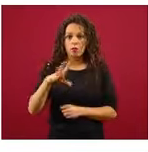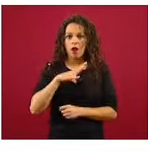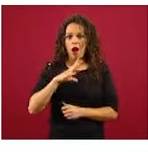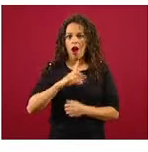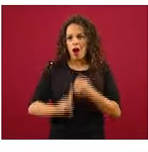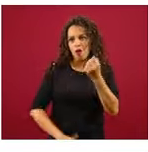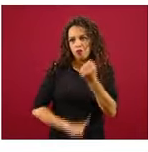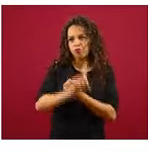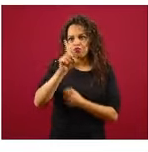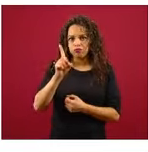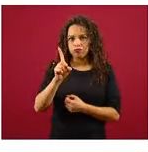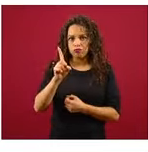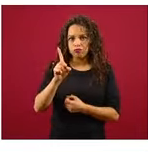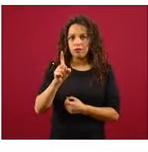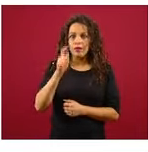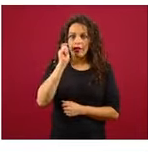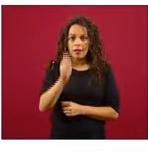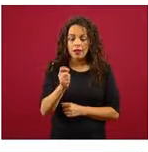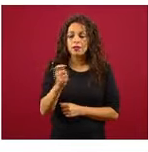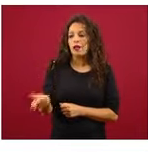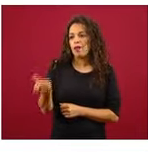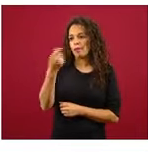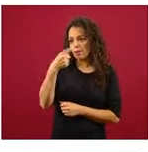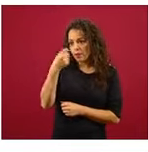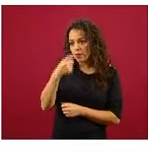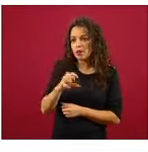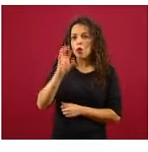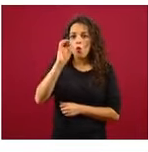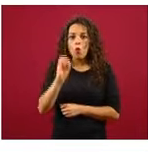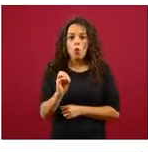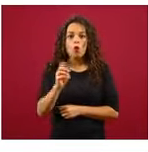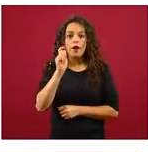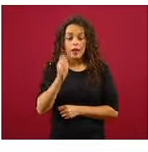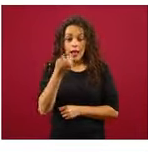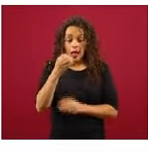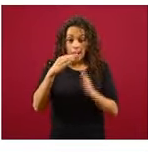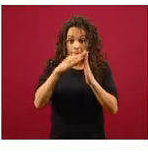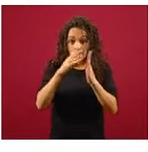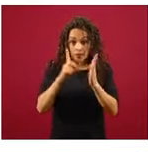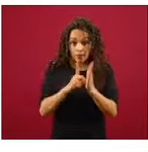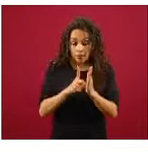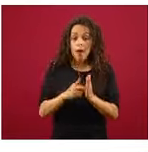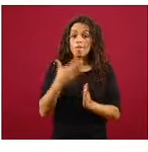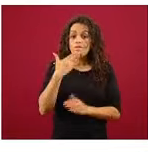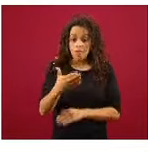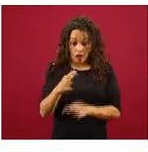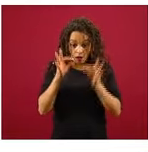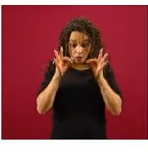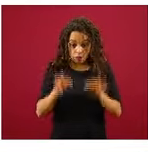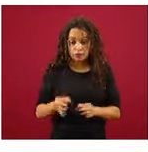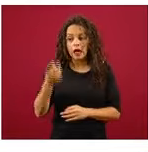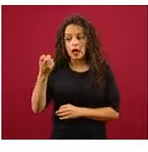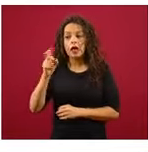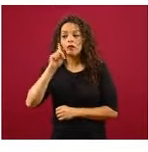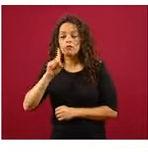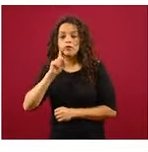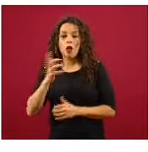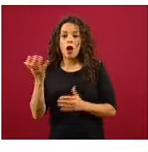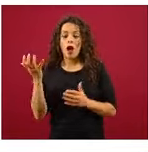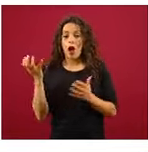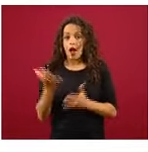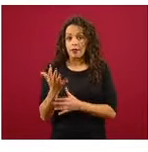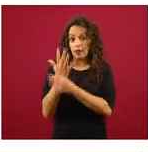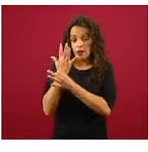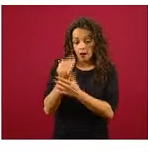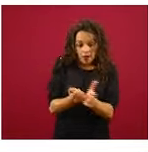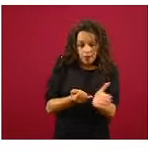siempre es un momento para pensar si el método anticonceptivo es el que conviene, es el que elige la mujer, porque se